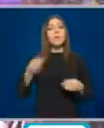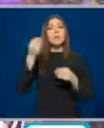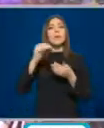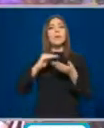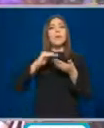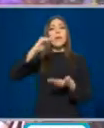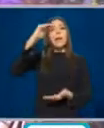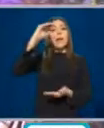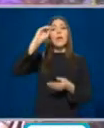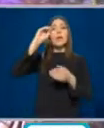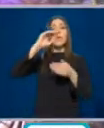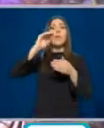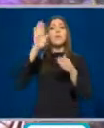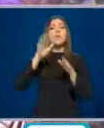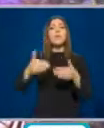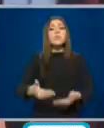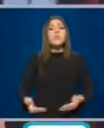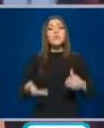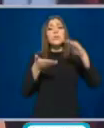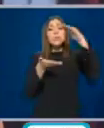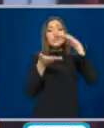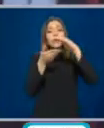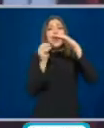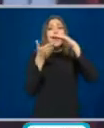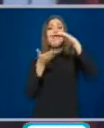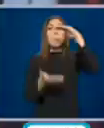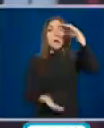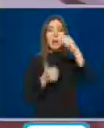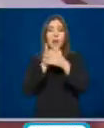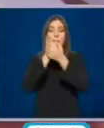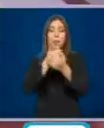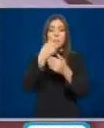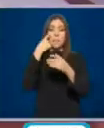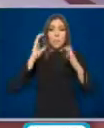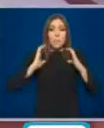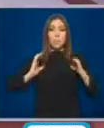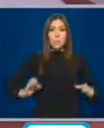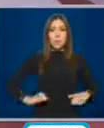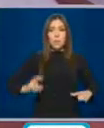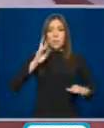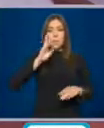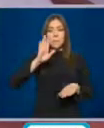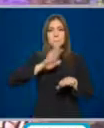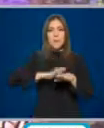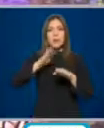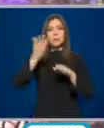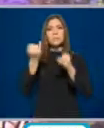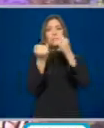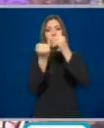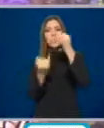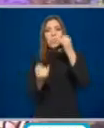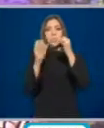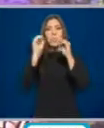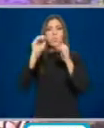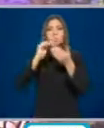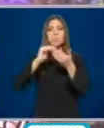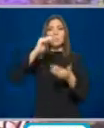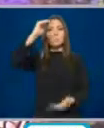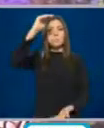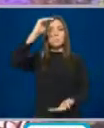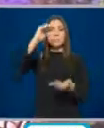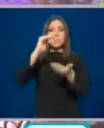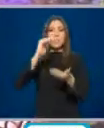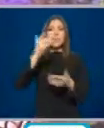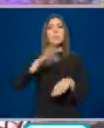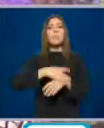a ensanchar la forma de pierna, pero ayuda a alargar el cuerpo o a recortarlo, que esto es una de las cosas más interesantes porque la moda va